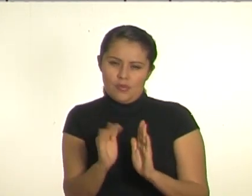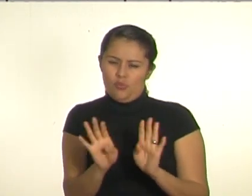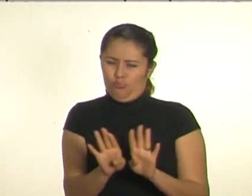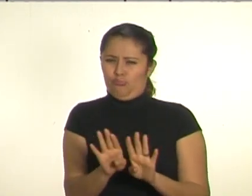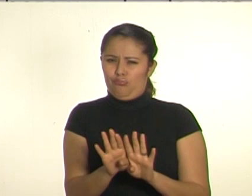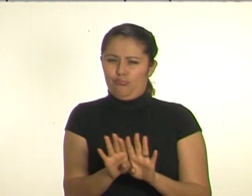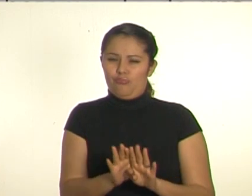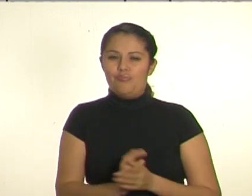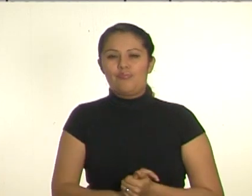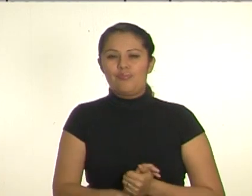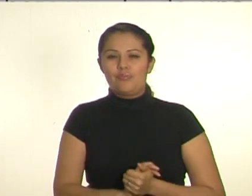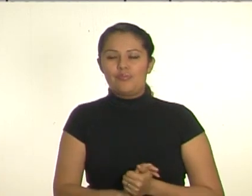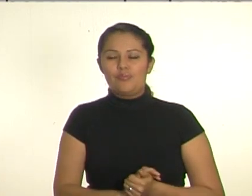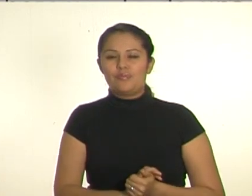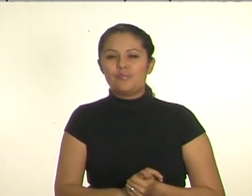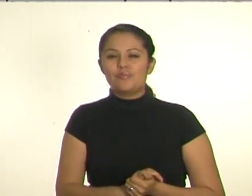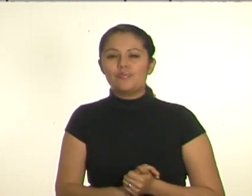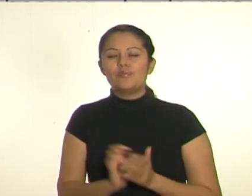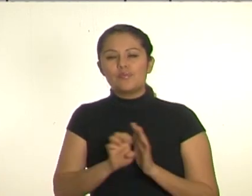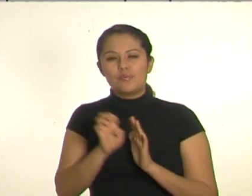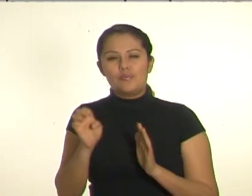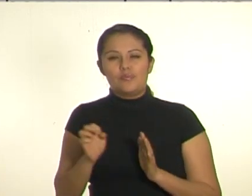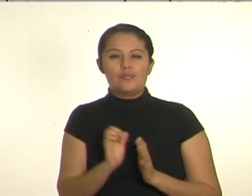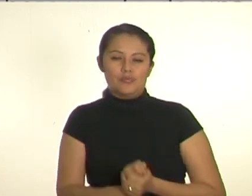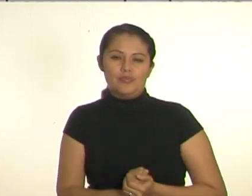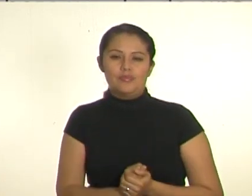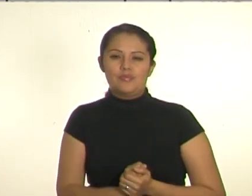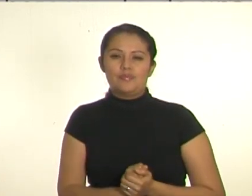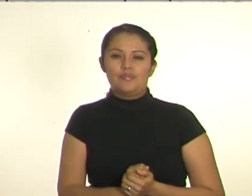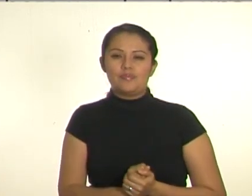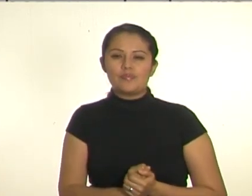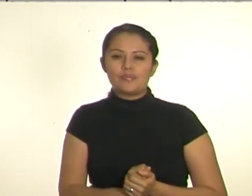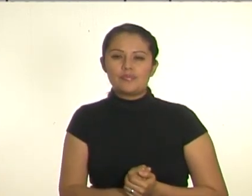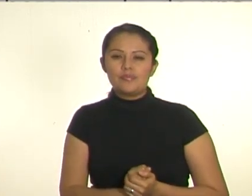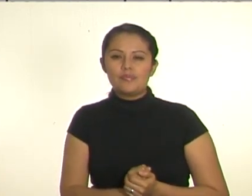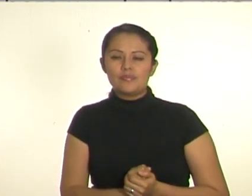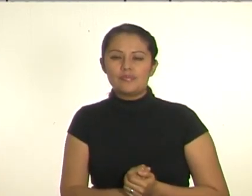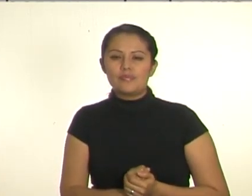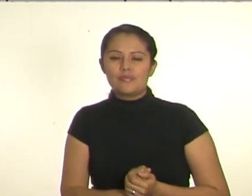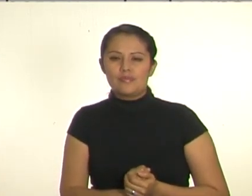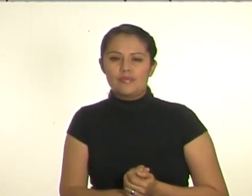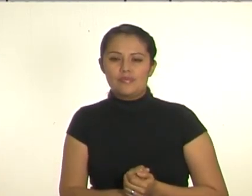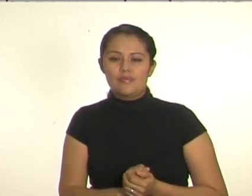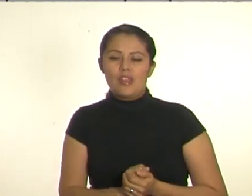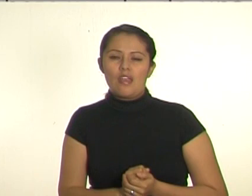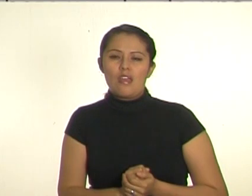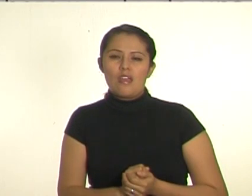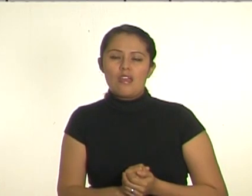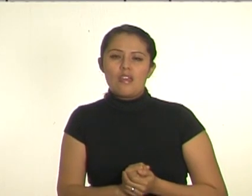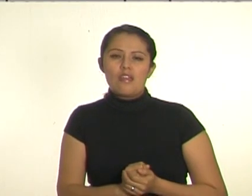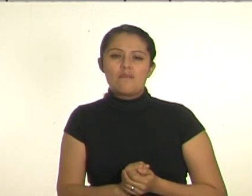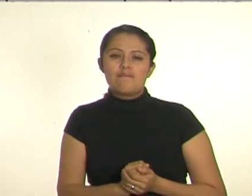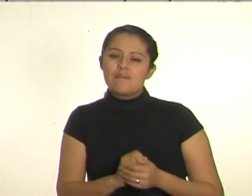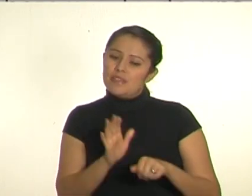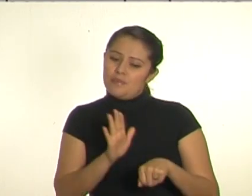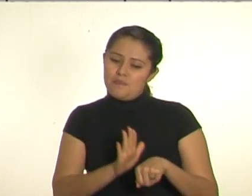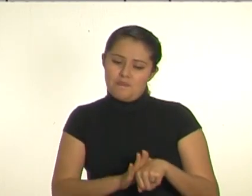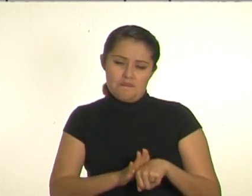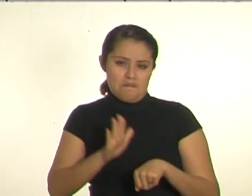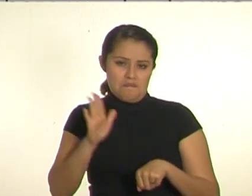punto, pero esta pausa, tiene que ser